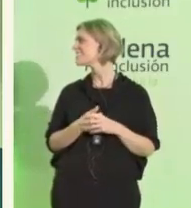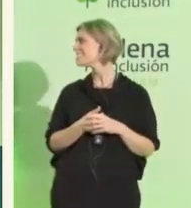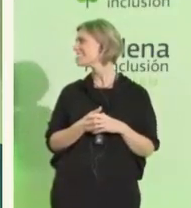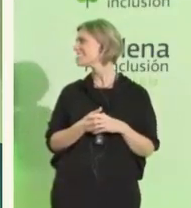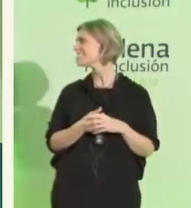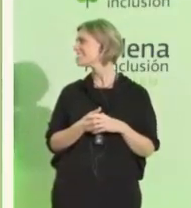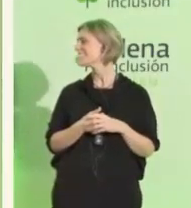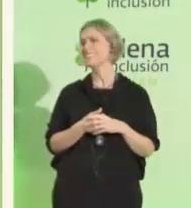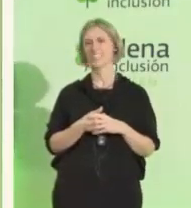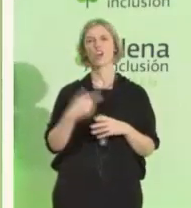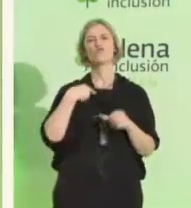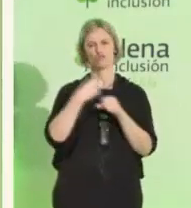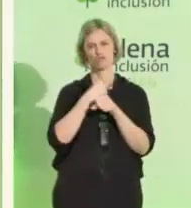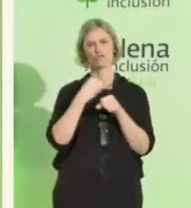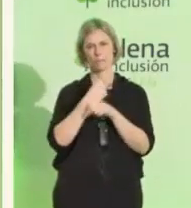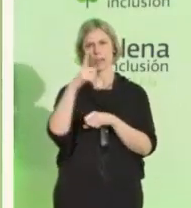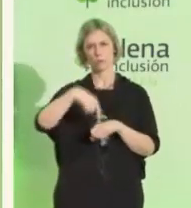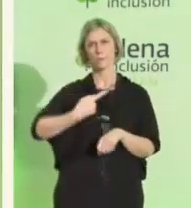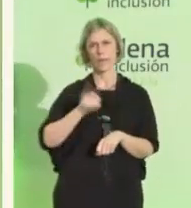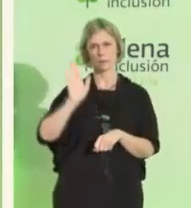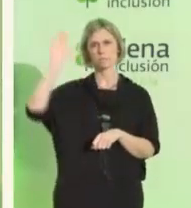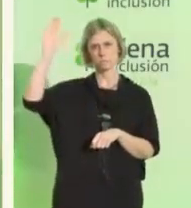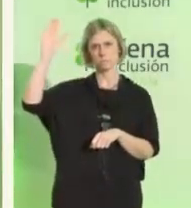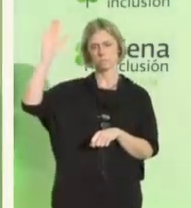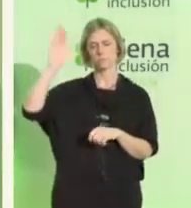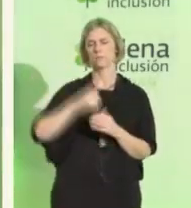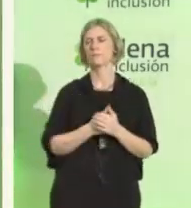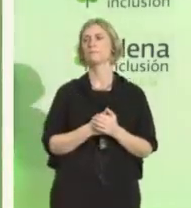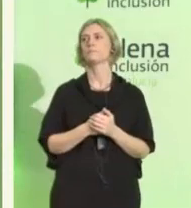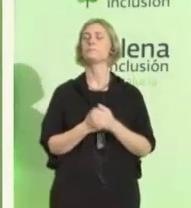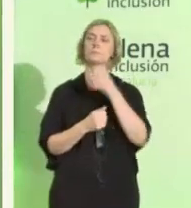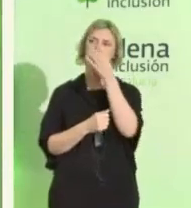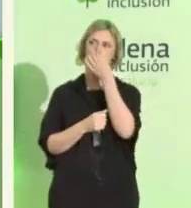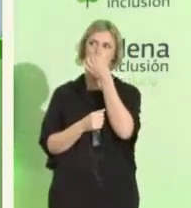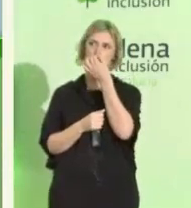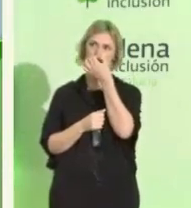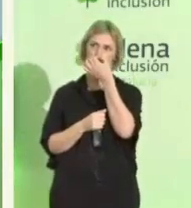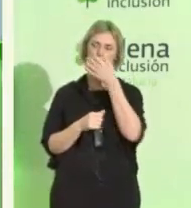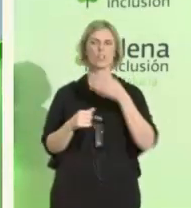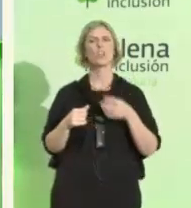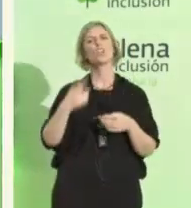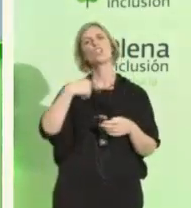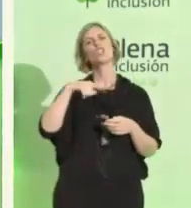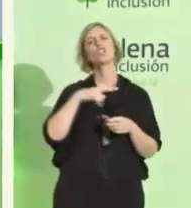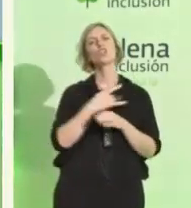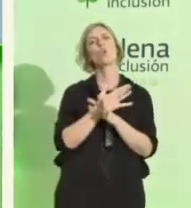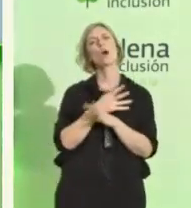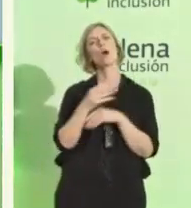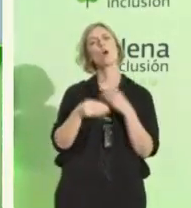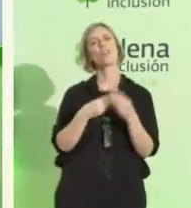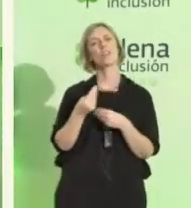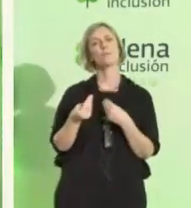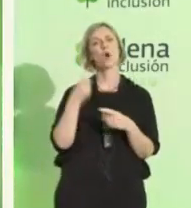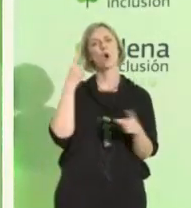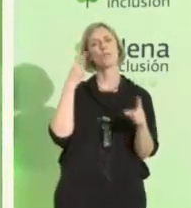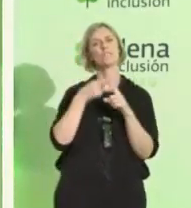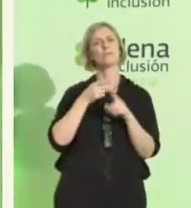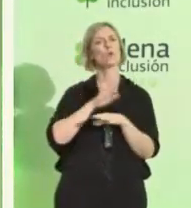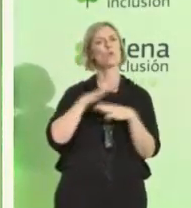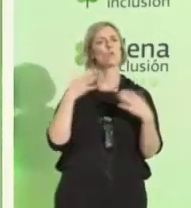yo trabajo está bien bueno por qué dijimos este juego para ver que todo somos